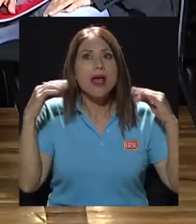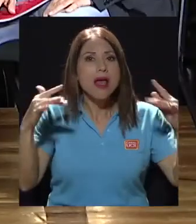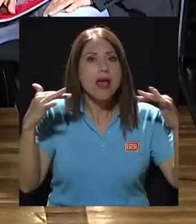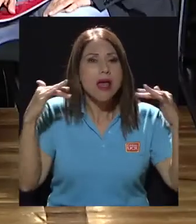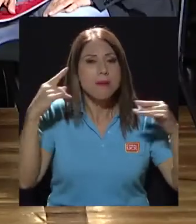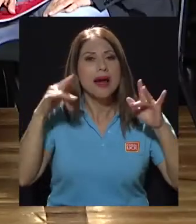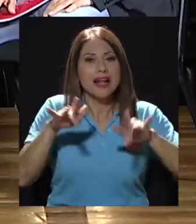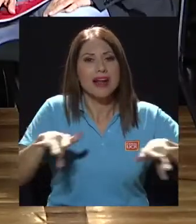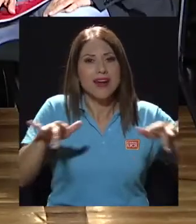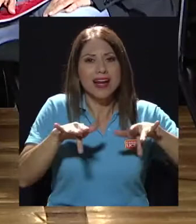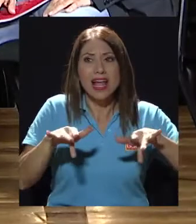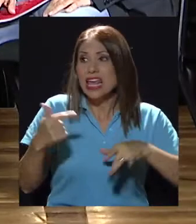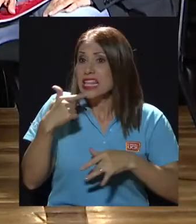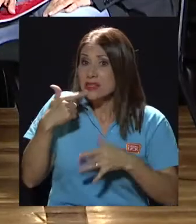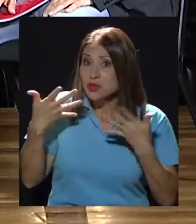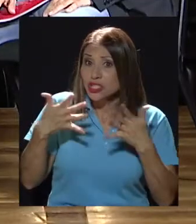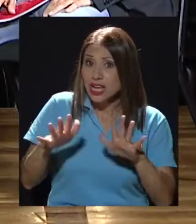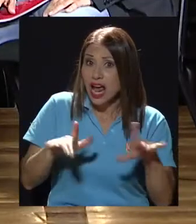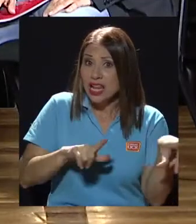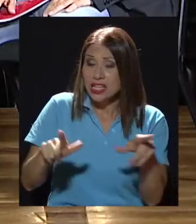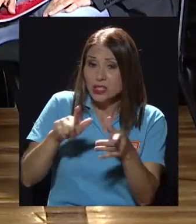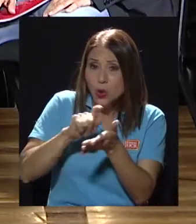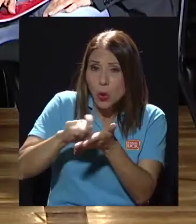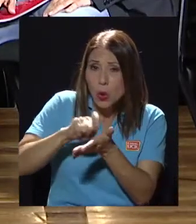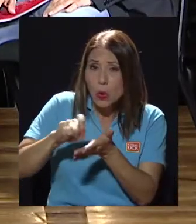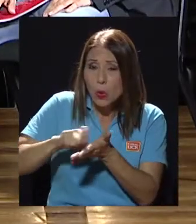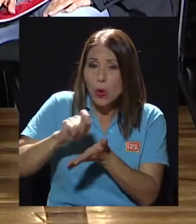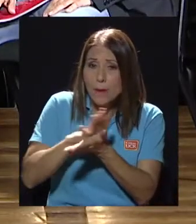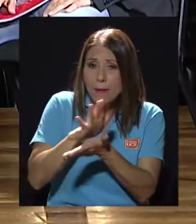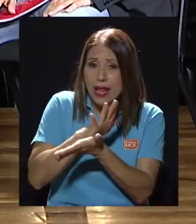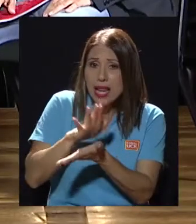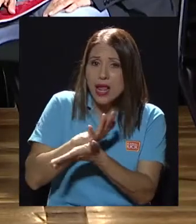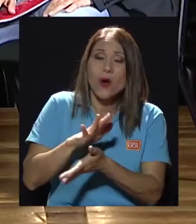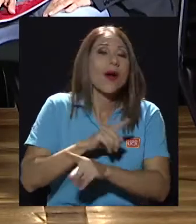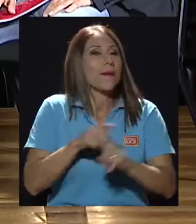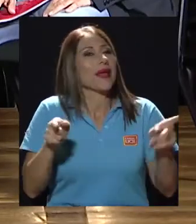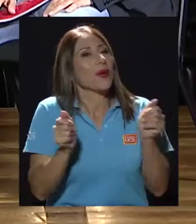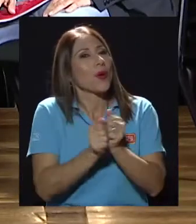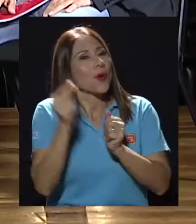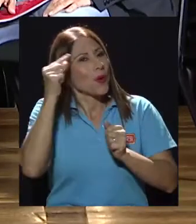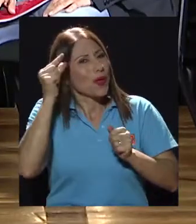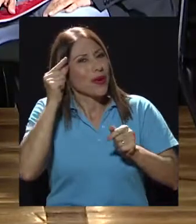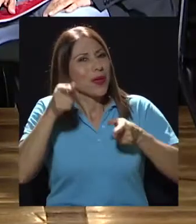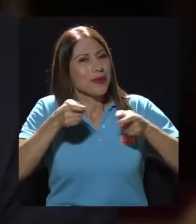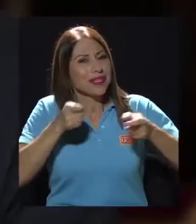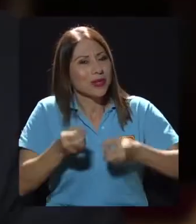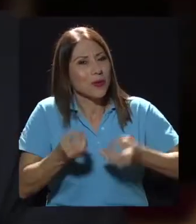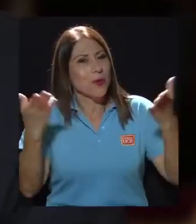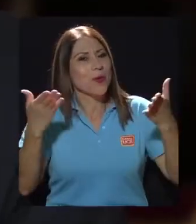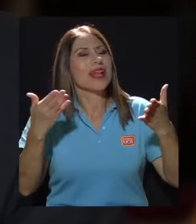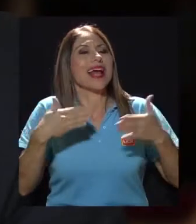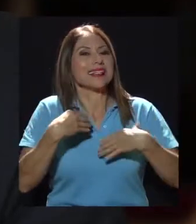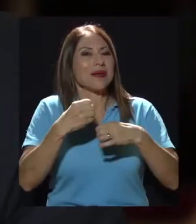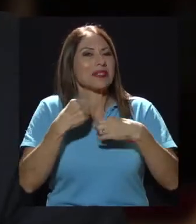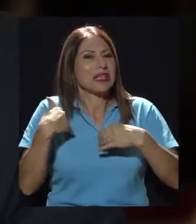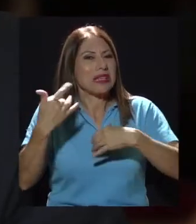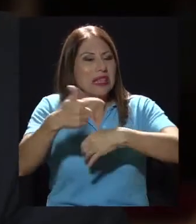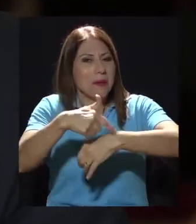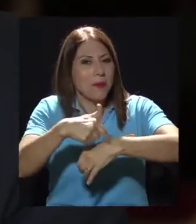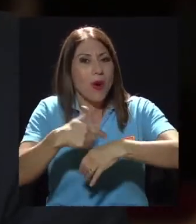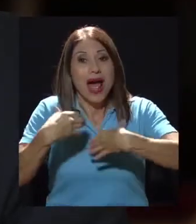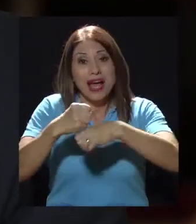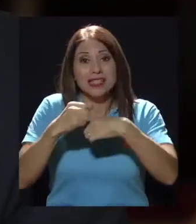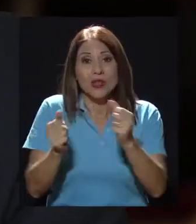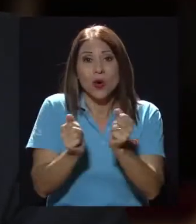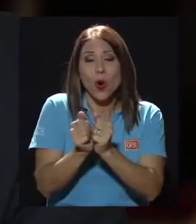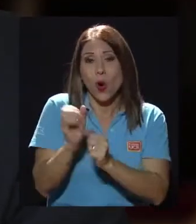es que eso, tiene alguna fecha. Porque con la administración pública eso se lleva un ratillo. Es un proyecto que estamos haciendo con la UNOPS. La UNOPS está ahorita haciendo la revisión